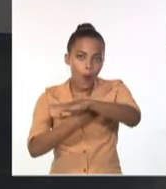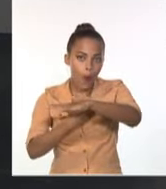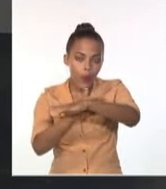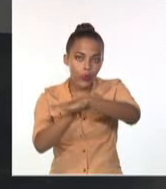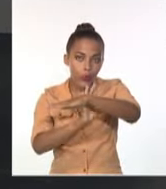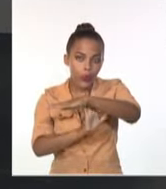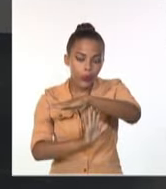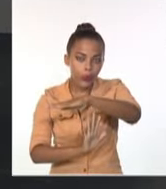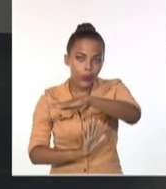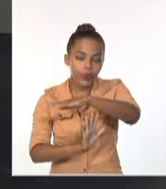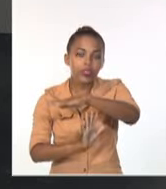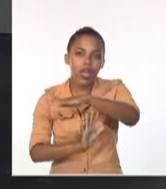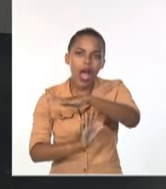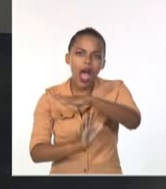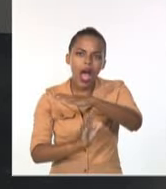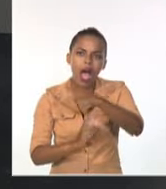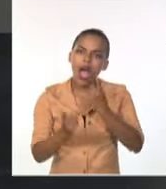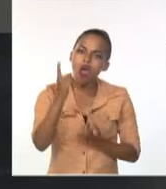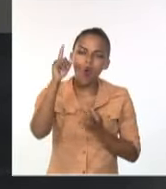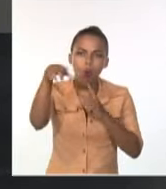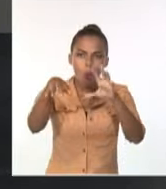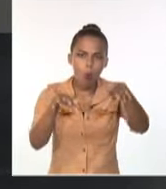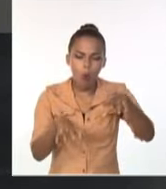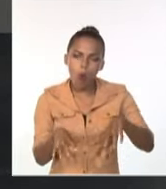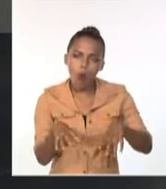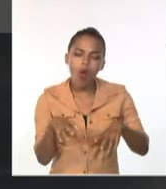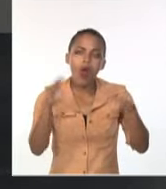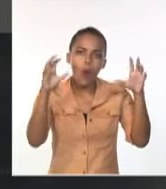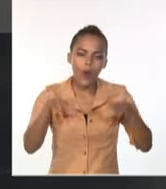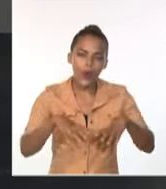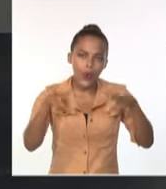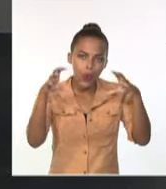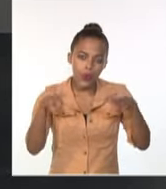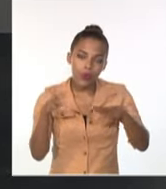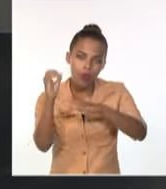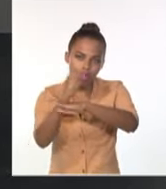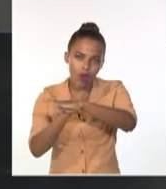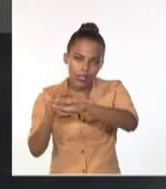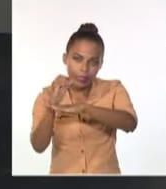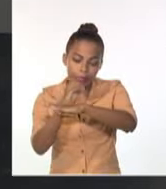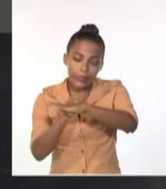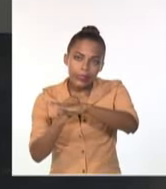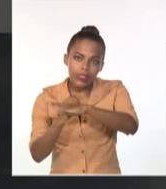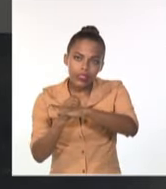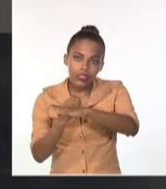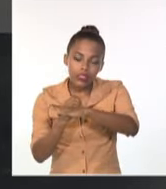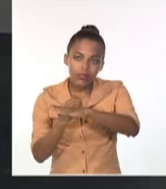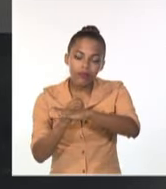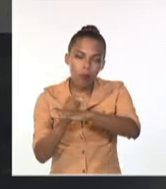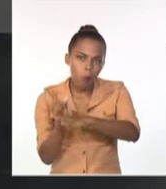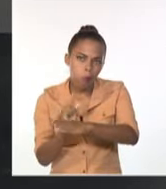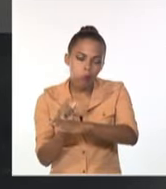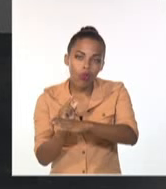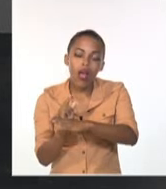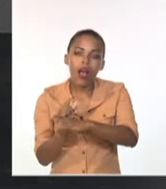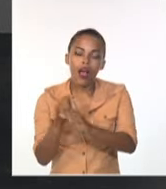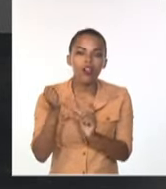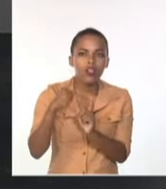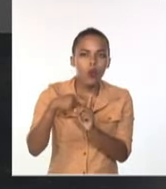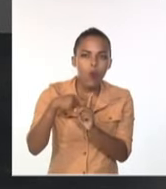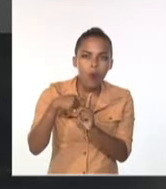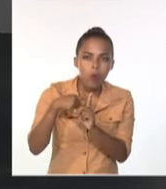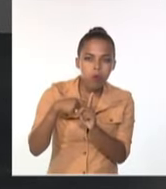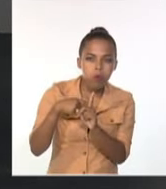aislada lluvia solamente menos lluvia para la parte occidental casi ninguna y bueno tendremos temperaturas que